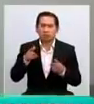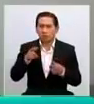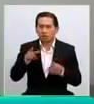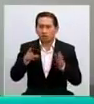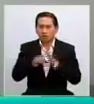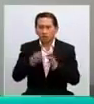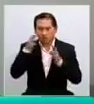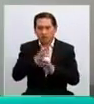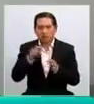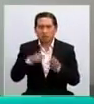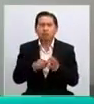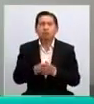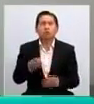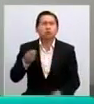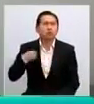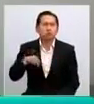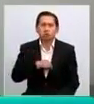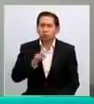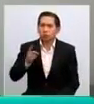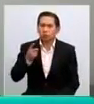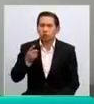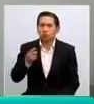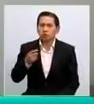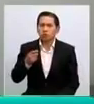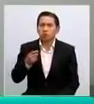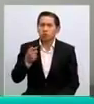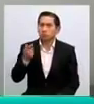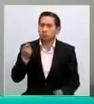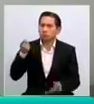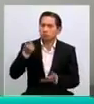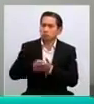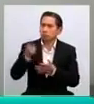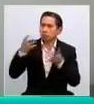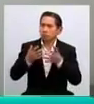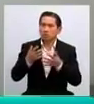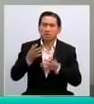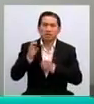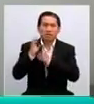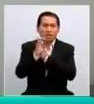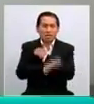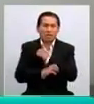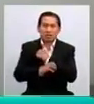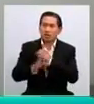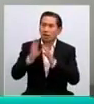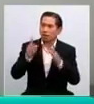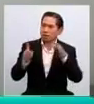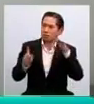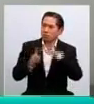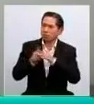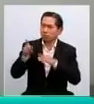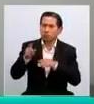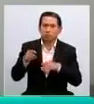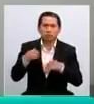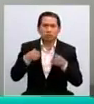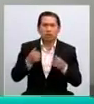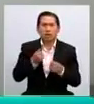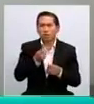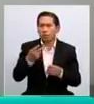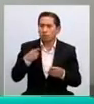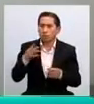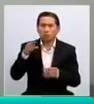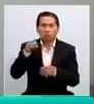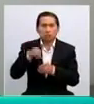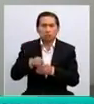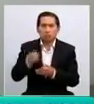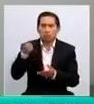obtenidas. Nosotros solamente invertimos en empresas extranjeras. De todas las que han dicho que son tres empresas, solo hay una activa,